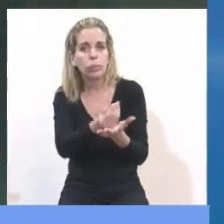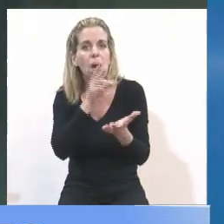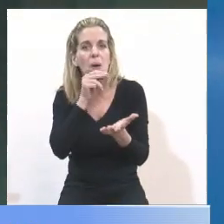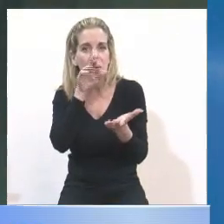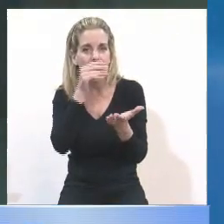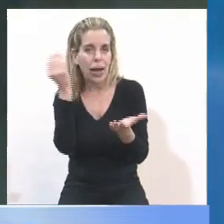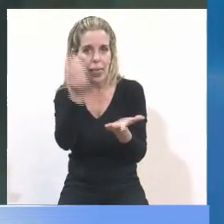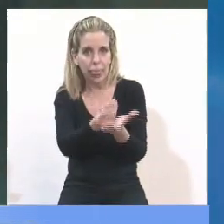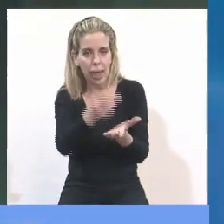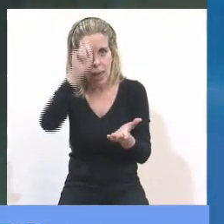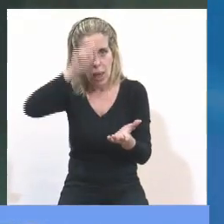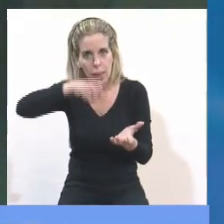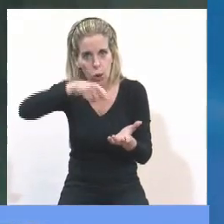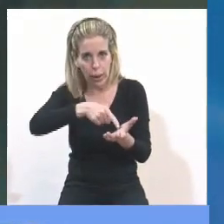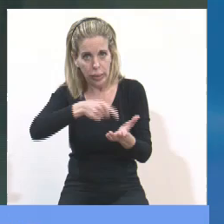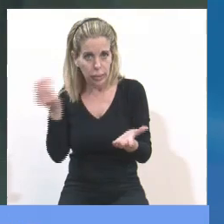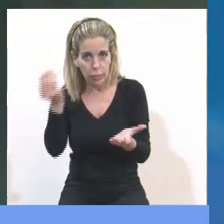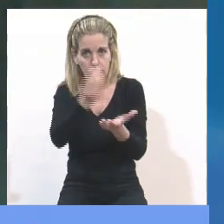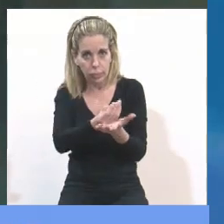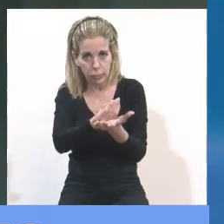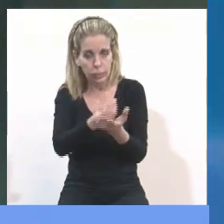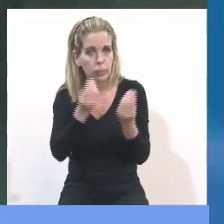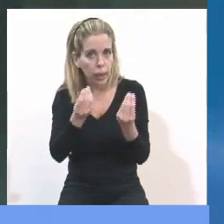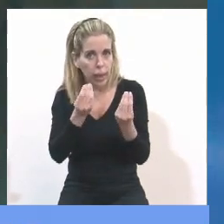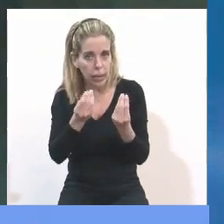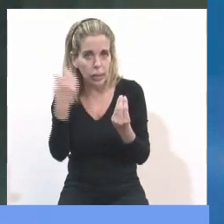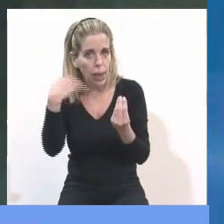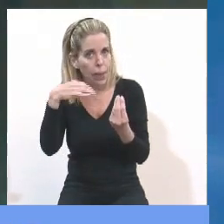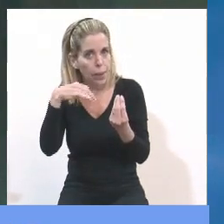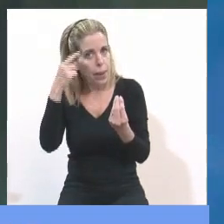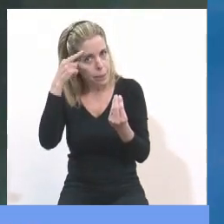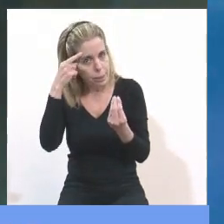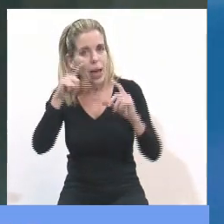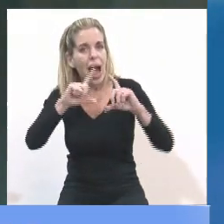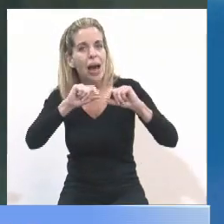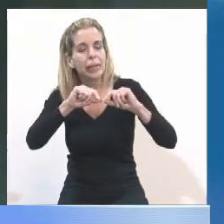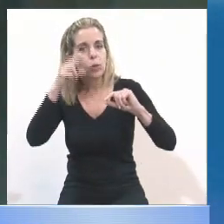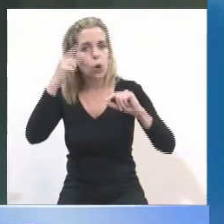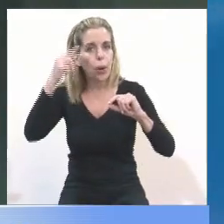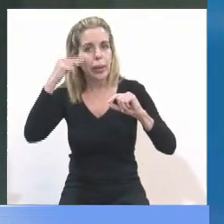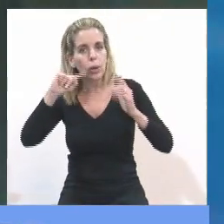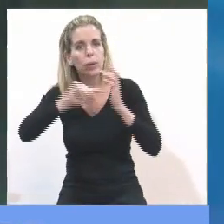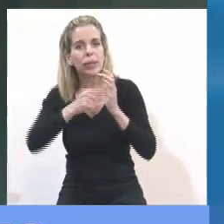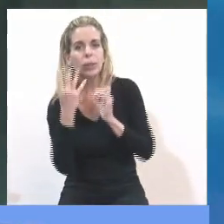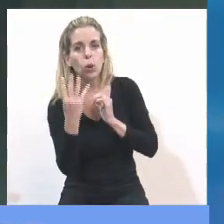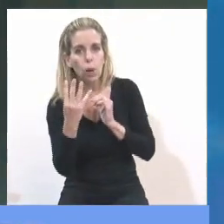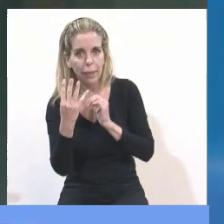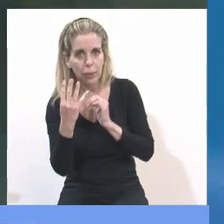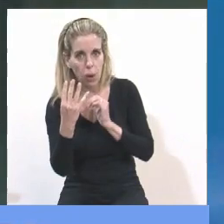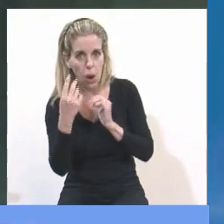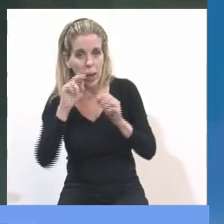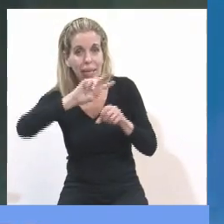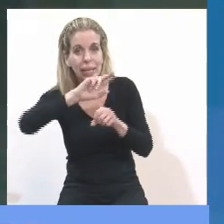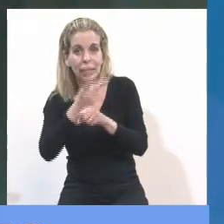en el tribunal de forma definitiva debía ser el establecido en el artículo 99, inciso 4,